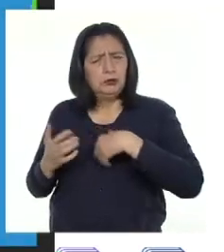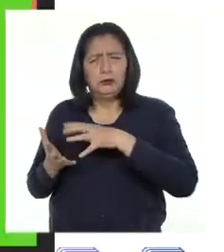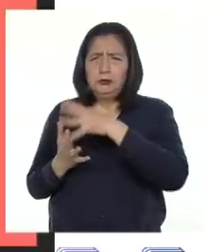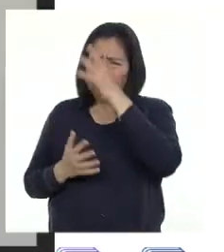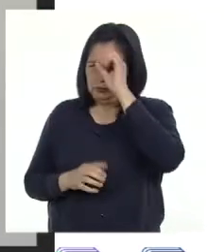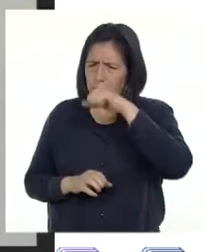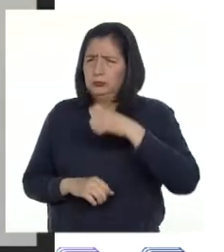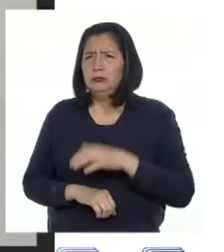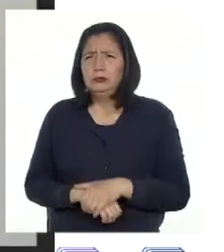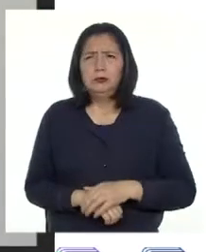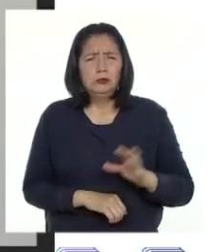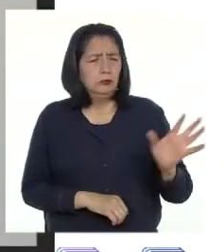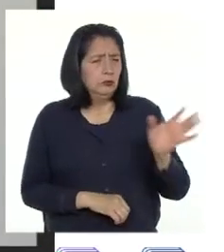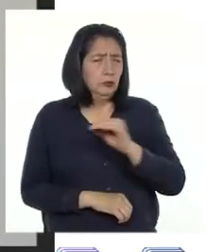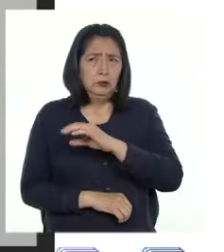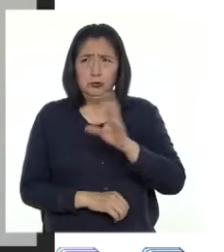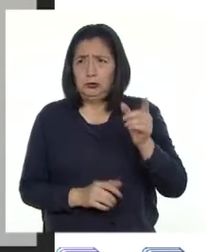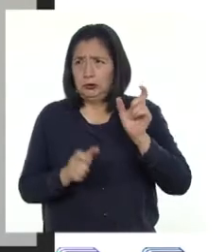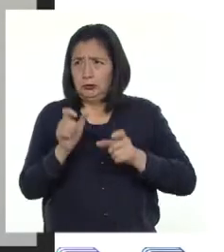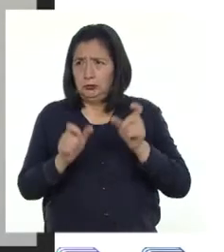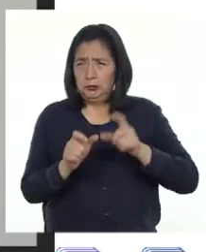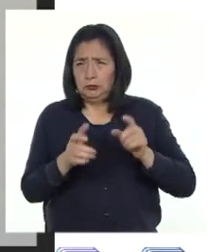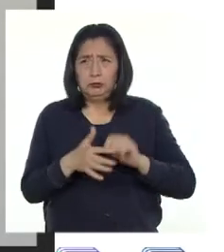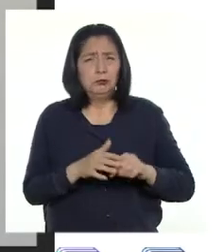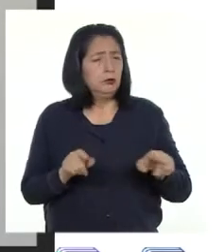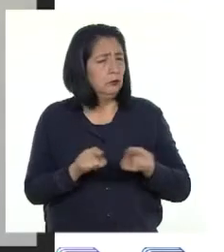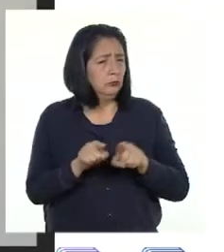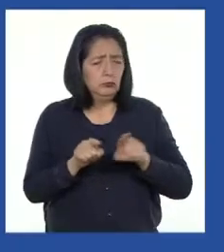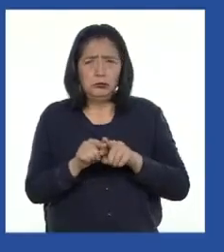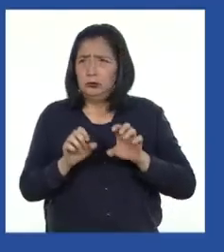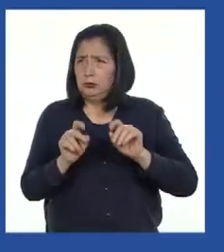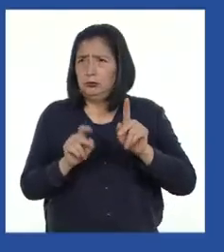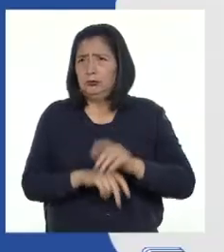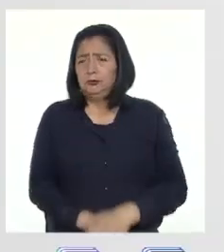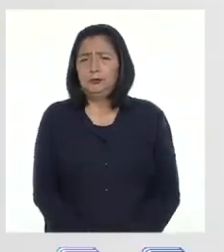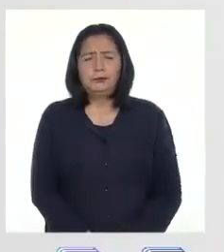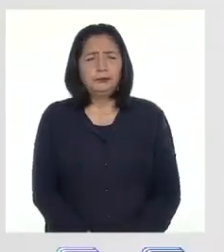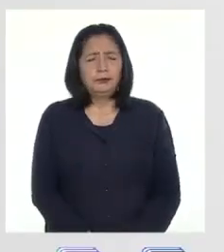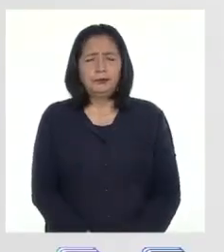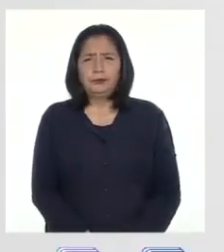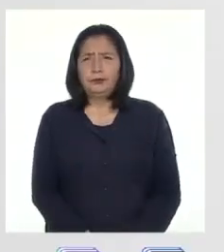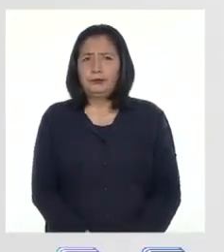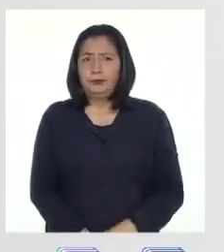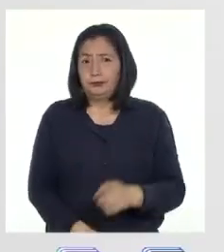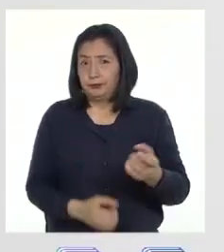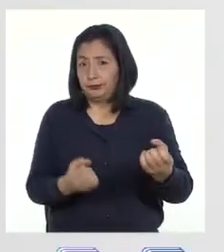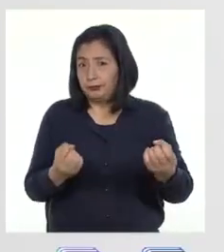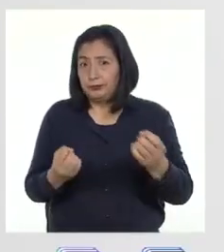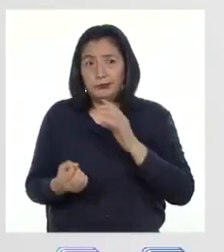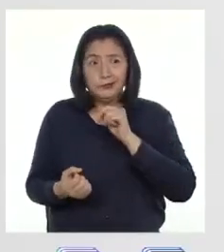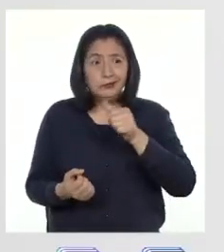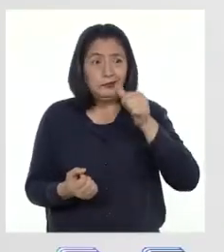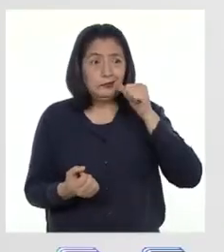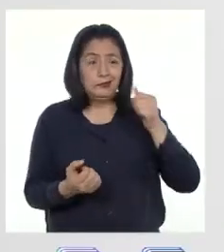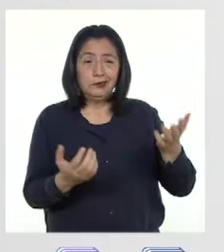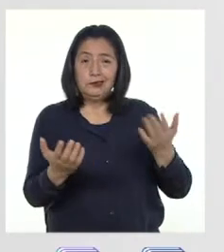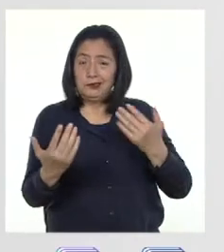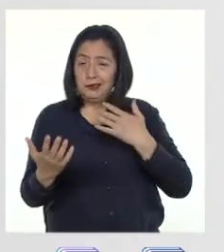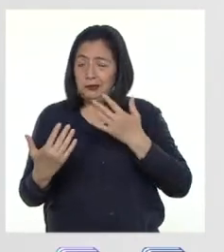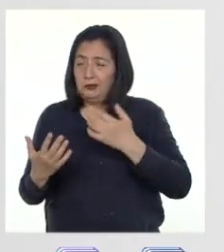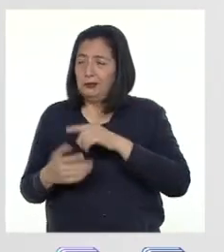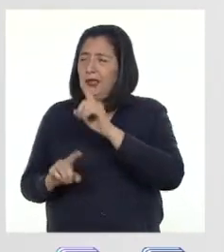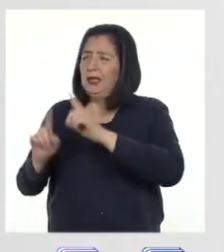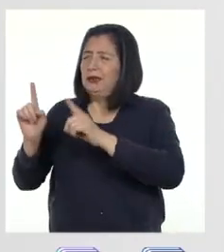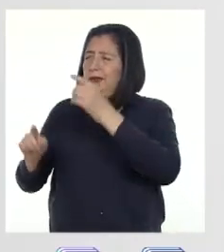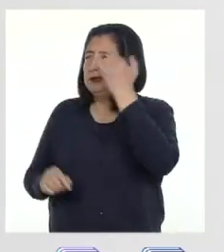aprender. Porque todas las personas debemos tener las mismas oportunidades. Como hablamos ayer, todavía existen